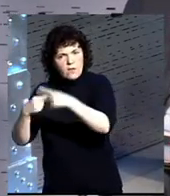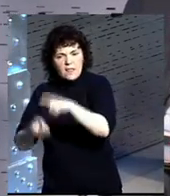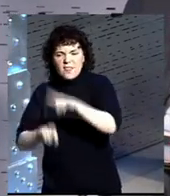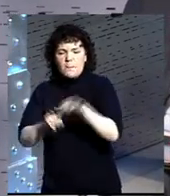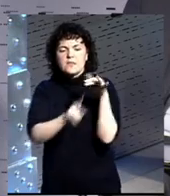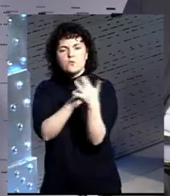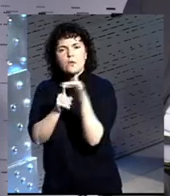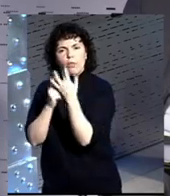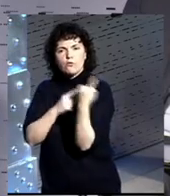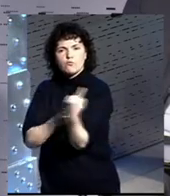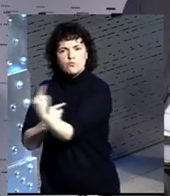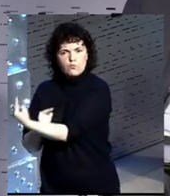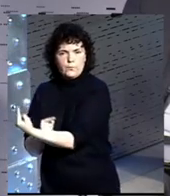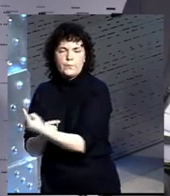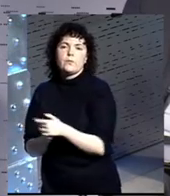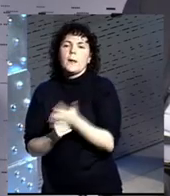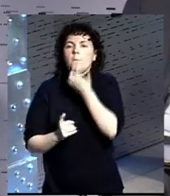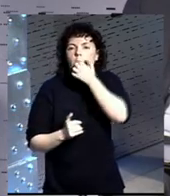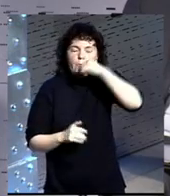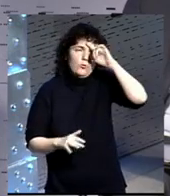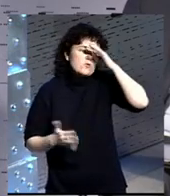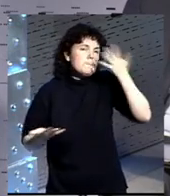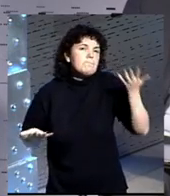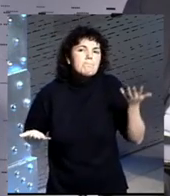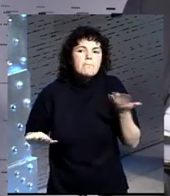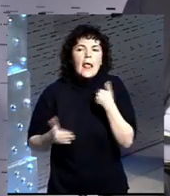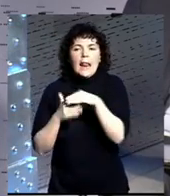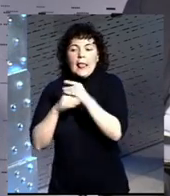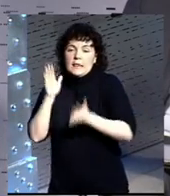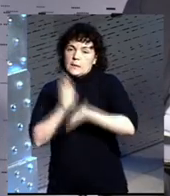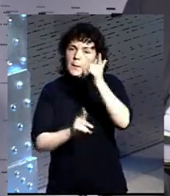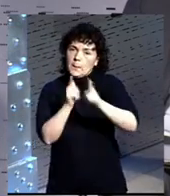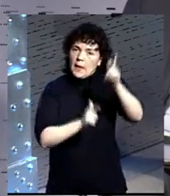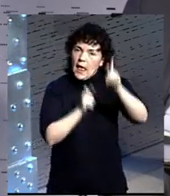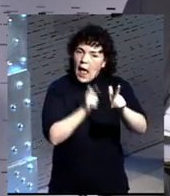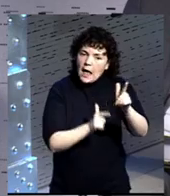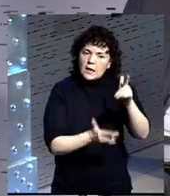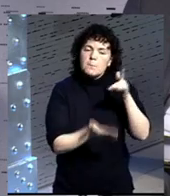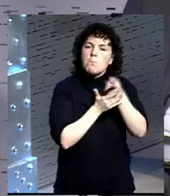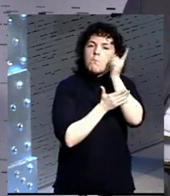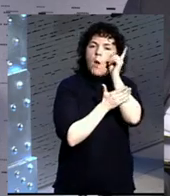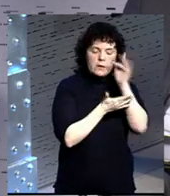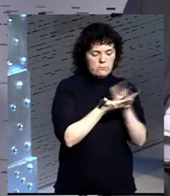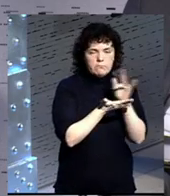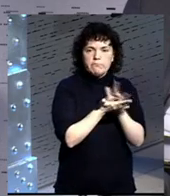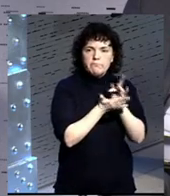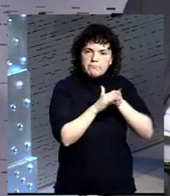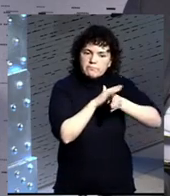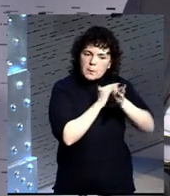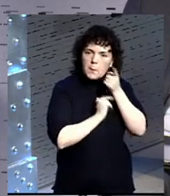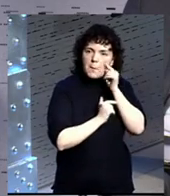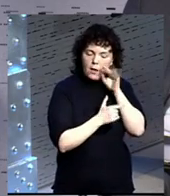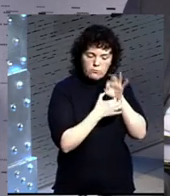esa situación. Por ejemplo, no sé, si un cliente está de viaje y se conecta con su teléfono móvil a su